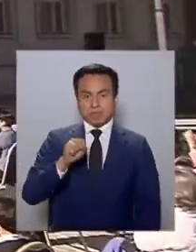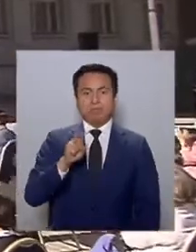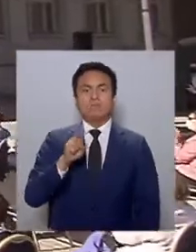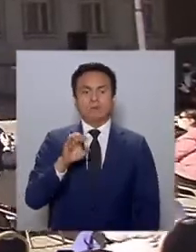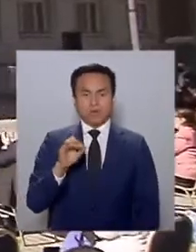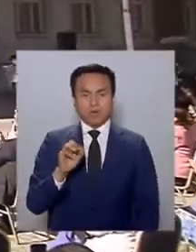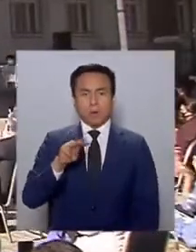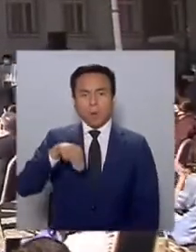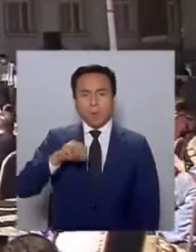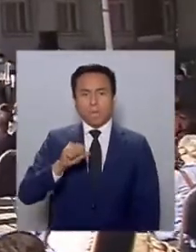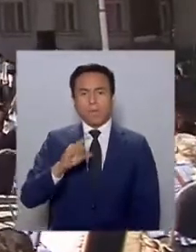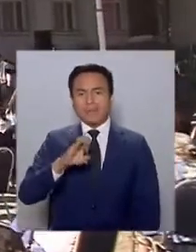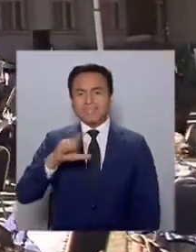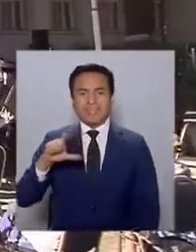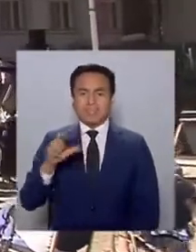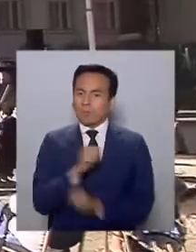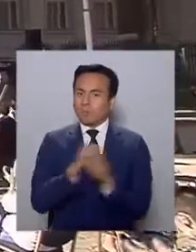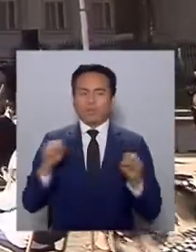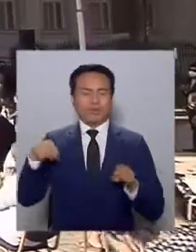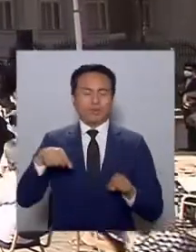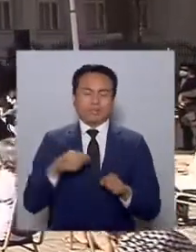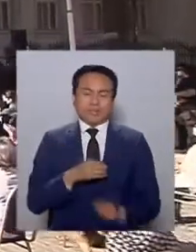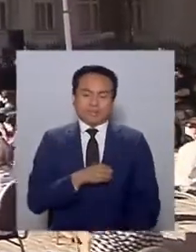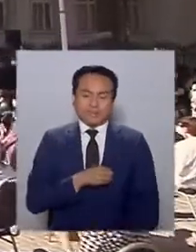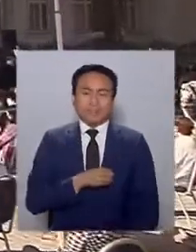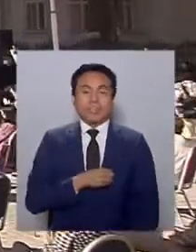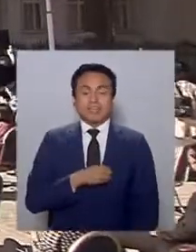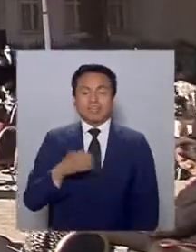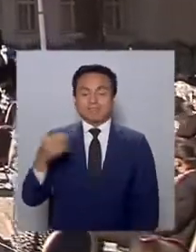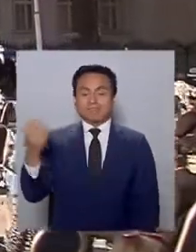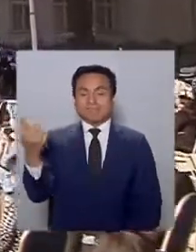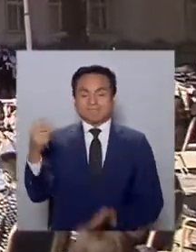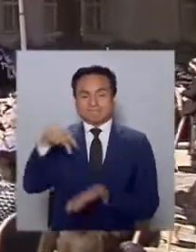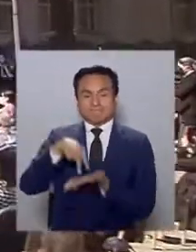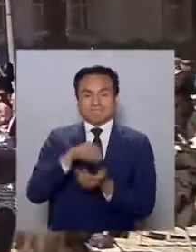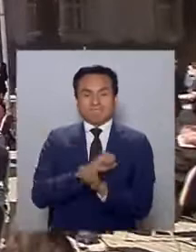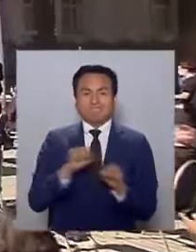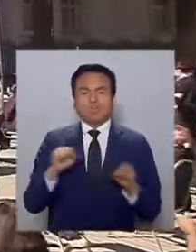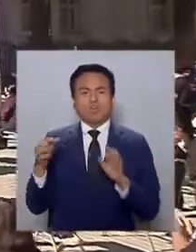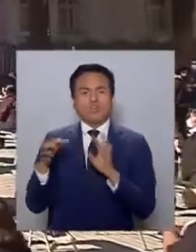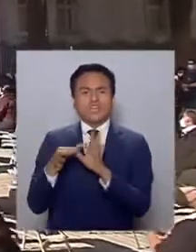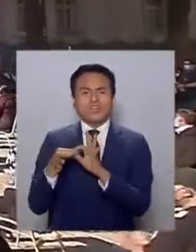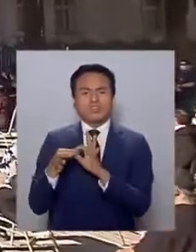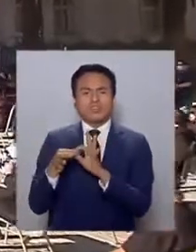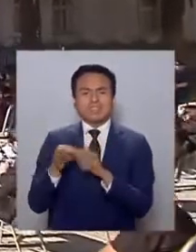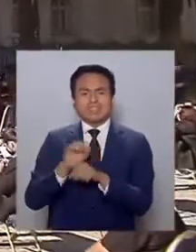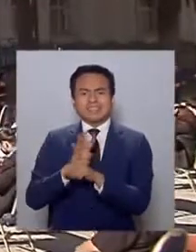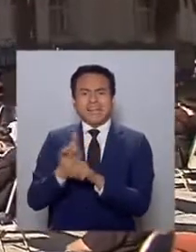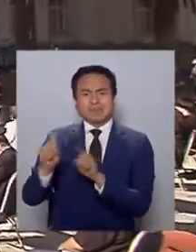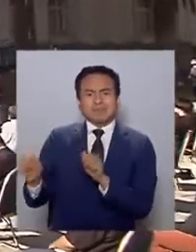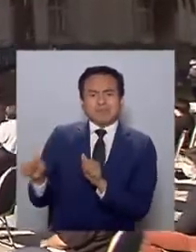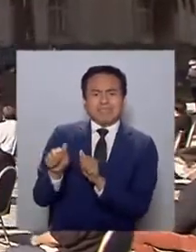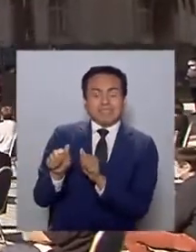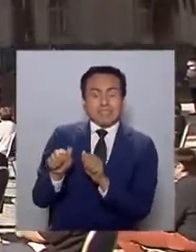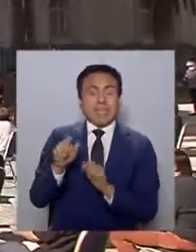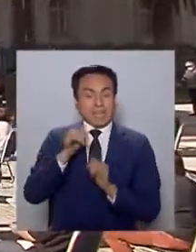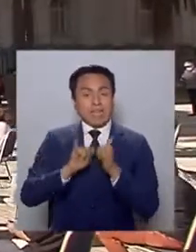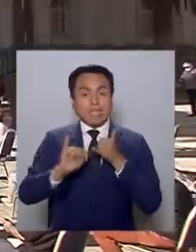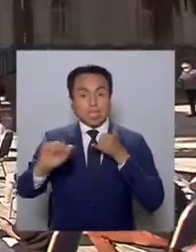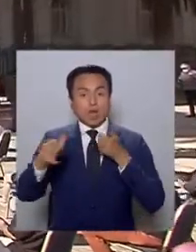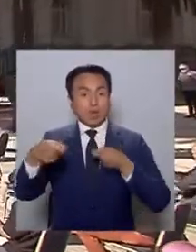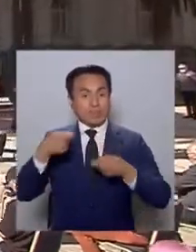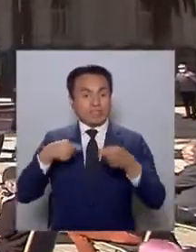puede estar con nosotros, lástima físicamente porque está con un contacto estrecho. Es